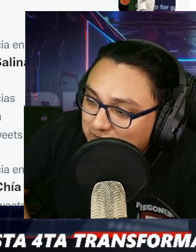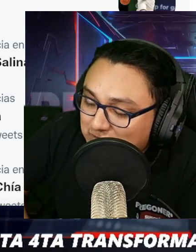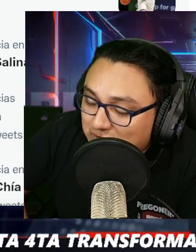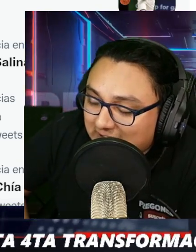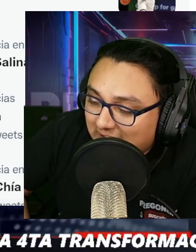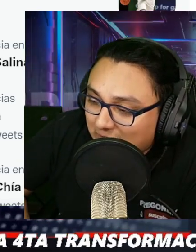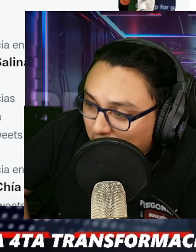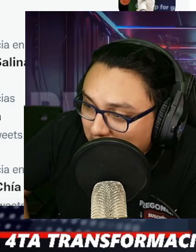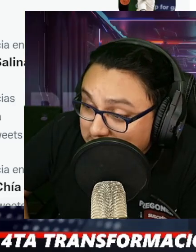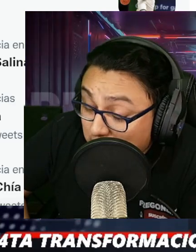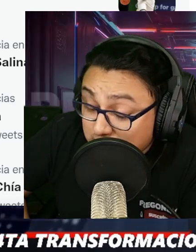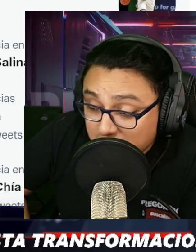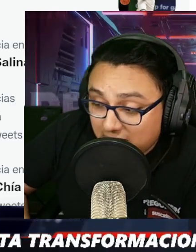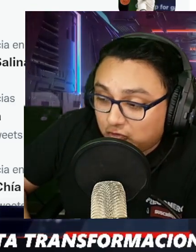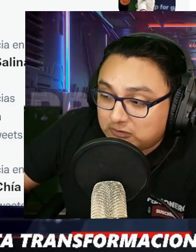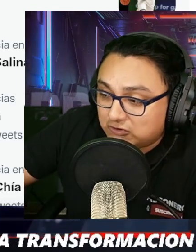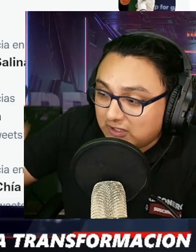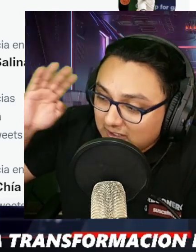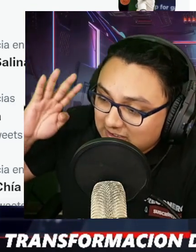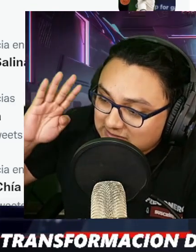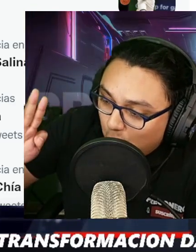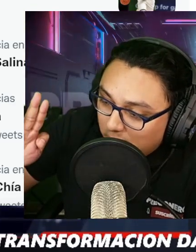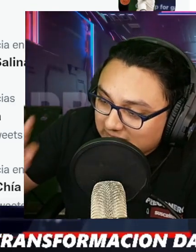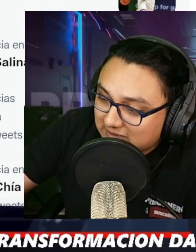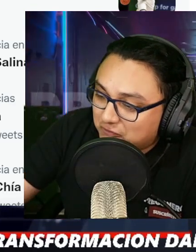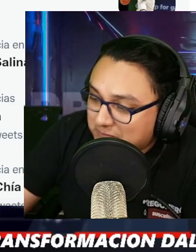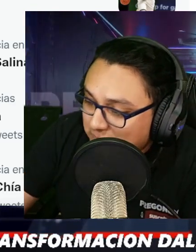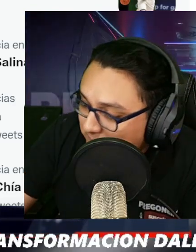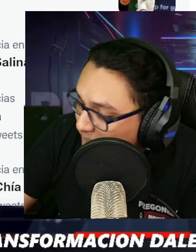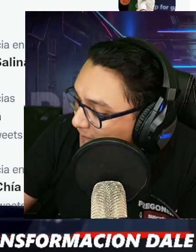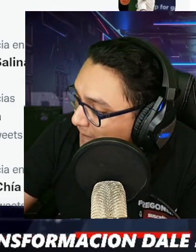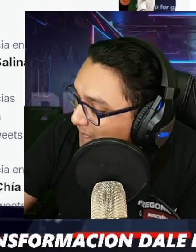comentarios y recuerden que estamos en busca de la información en esta cuarta transformación.